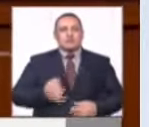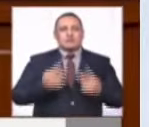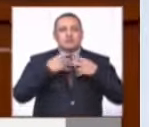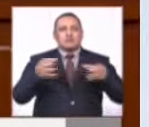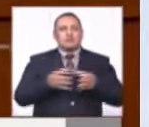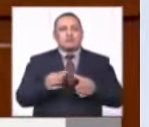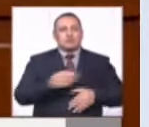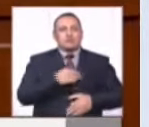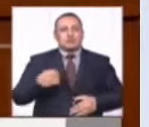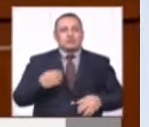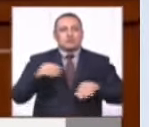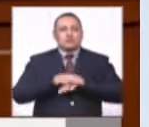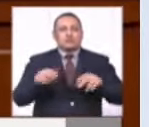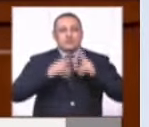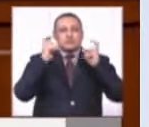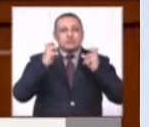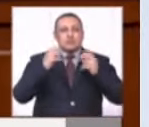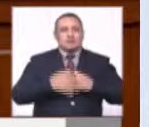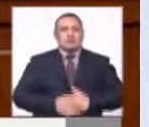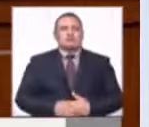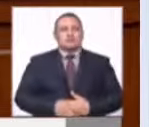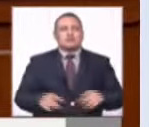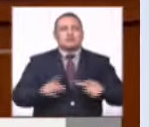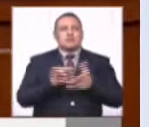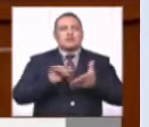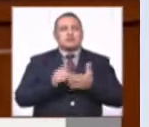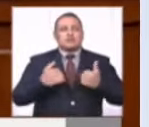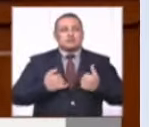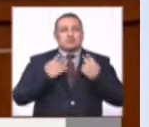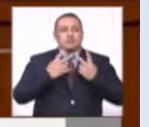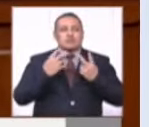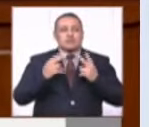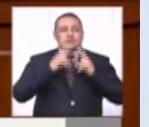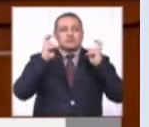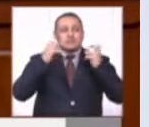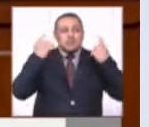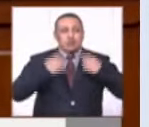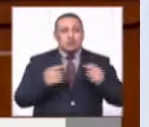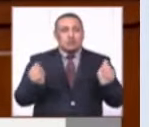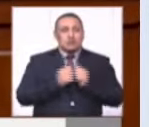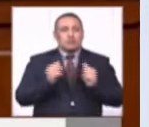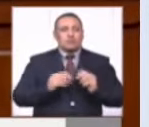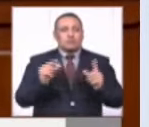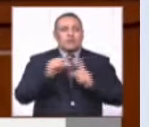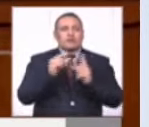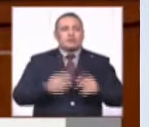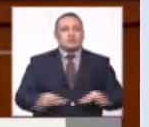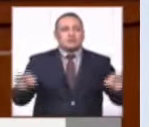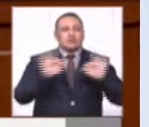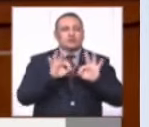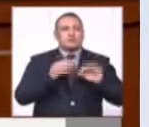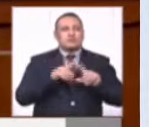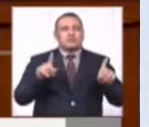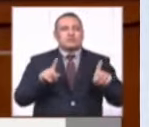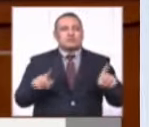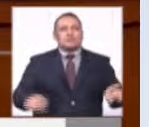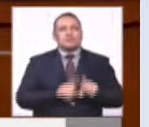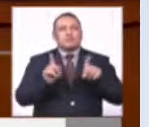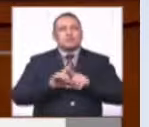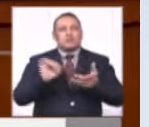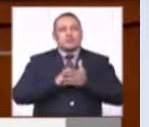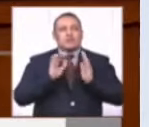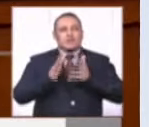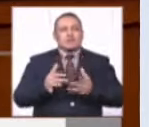el Ejecutivo sobre este tema ha tenido que tener una respuesta contundente. Sin embargo, no hay que